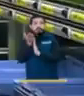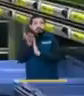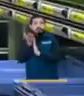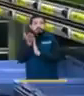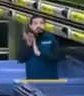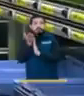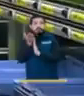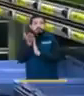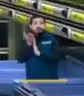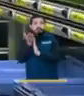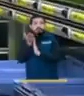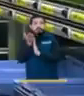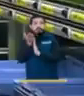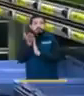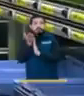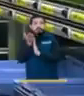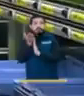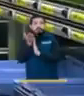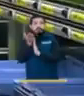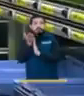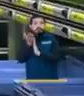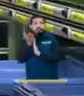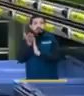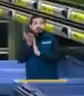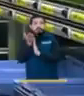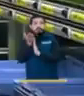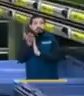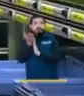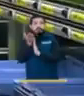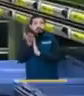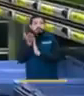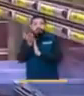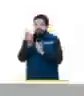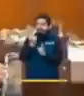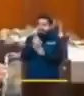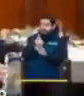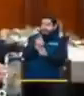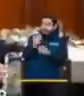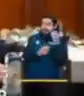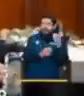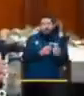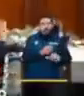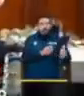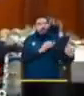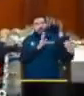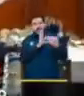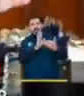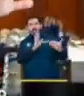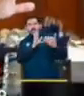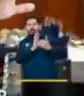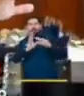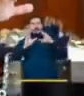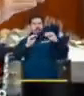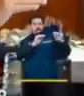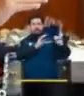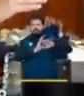No, está hablando de qué, de otro país. ¿Está de Ecuador? No, ¿de qué país habla este señor? Por ello nos atacan